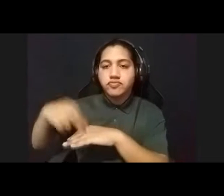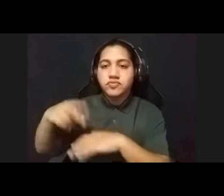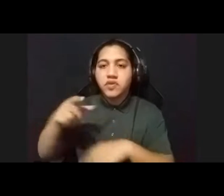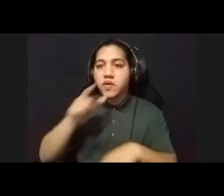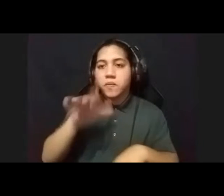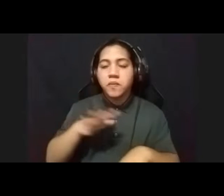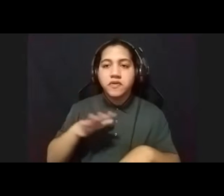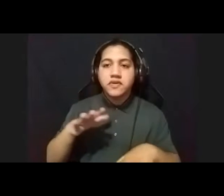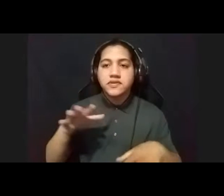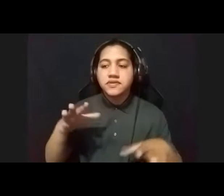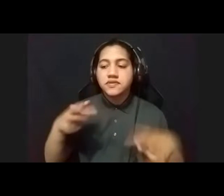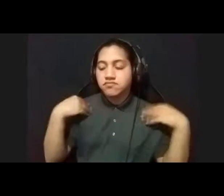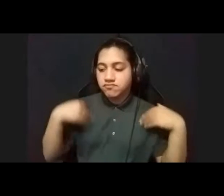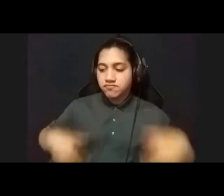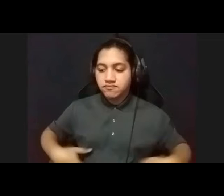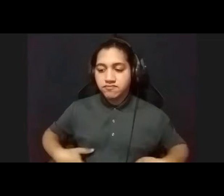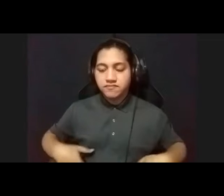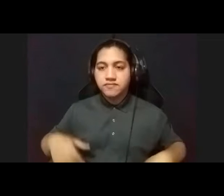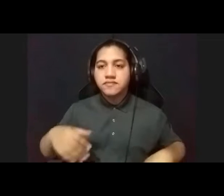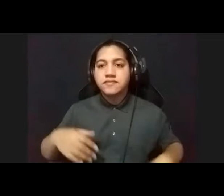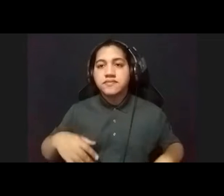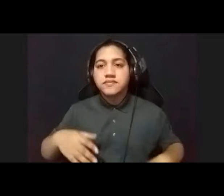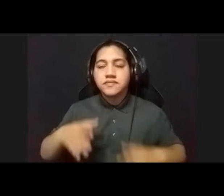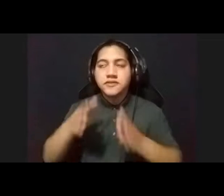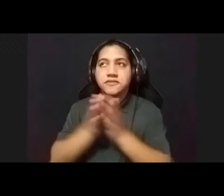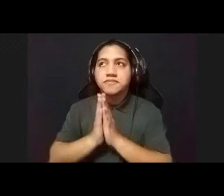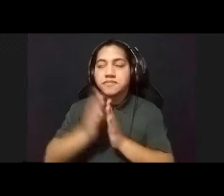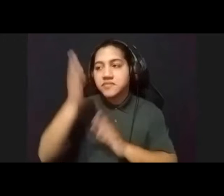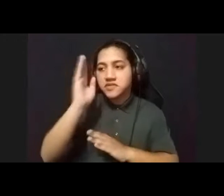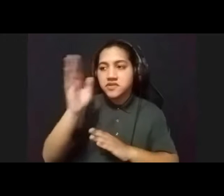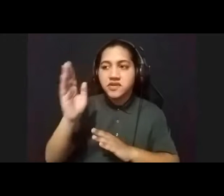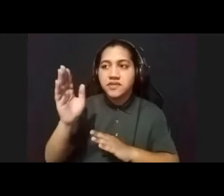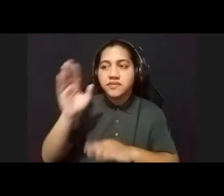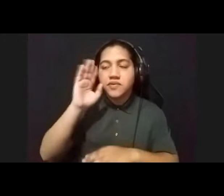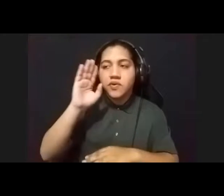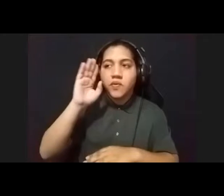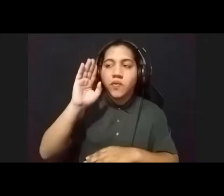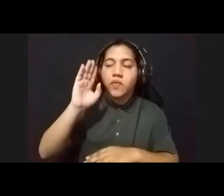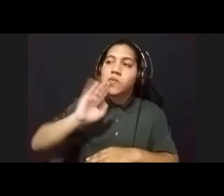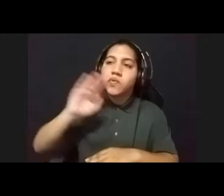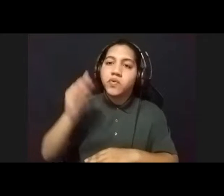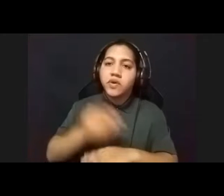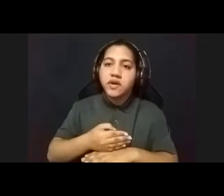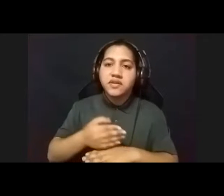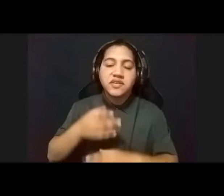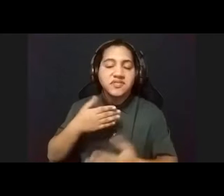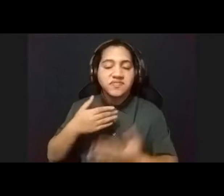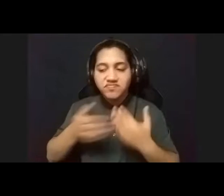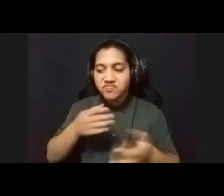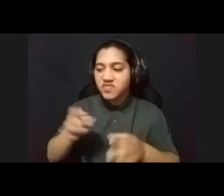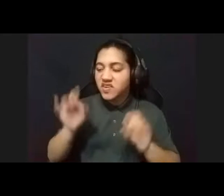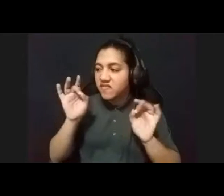que no ha tenido hijos y le pide a Dios que le mande una hija, aunque sea tan fea como una